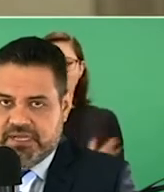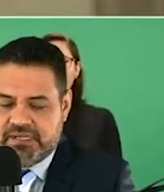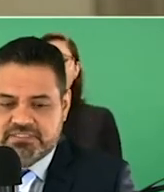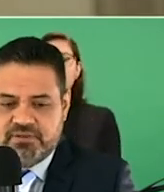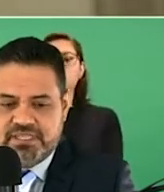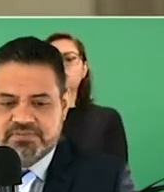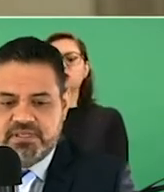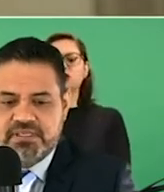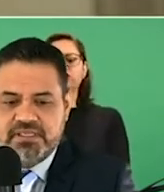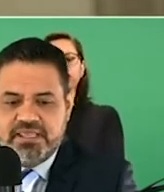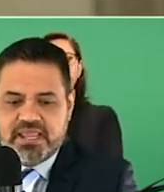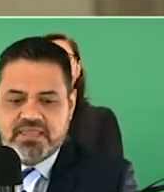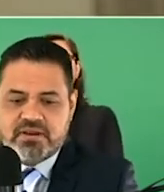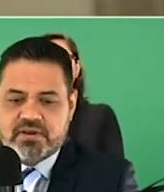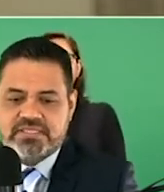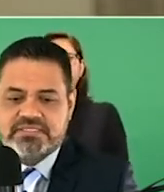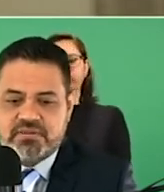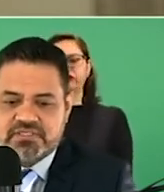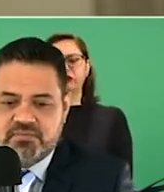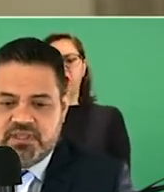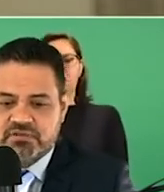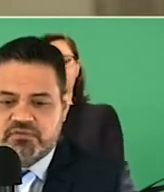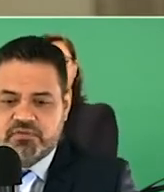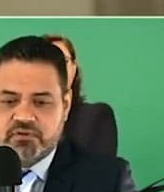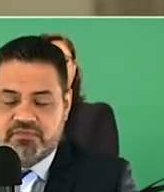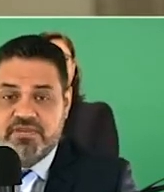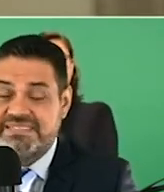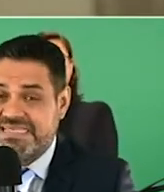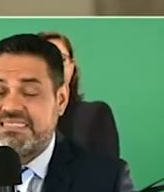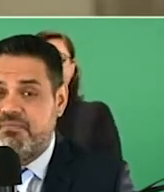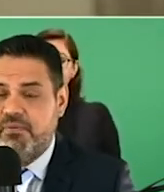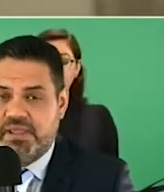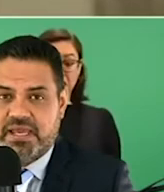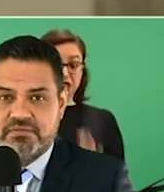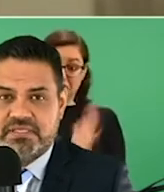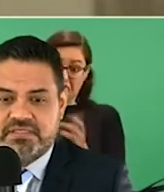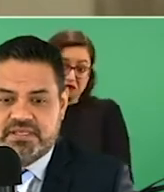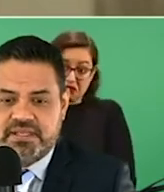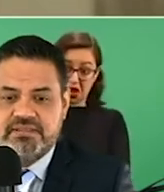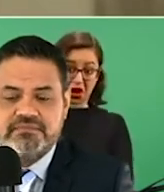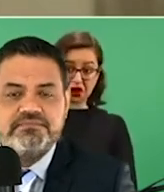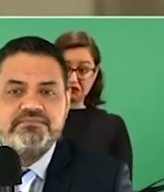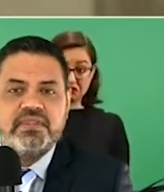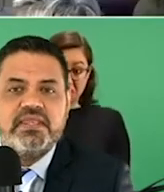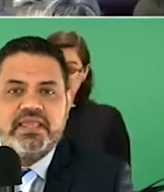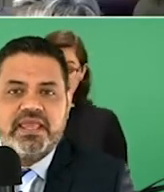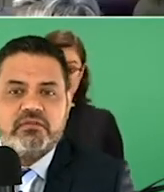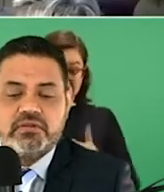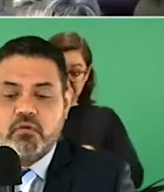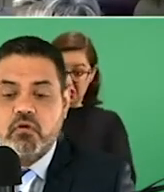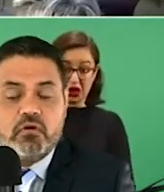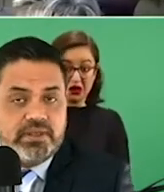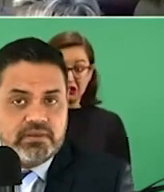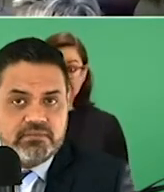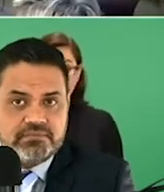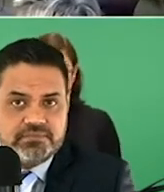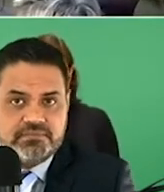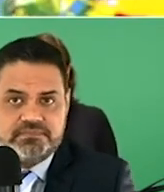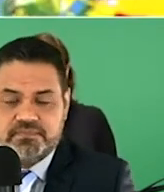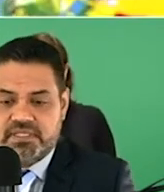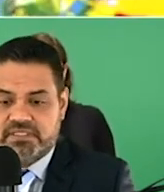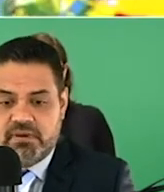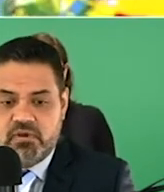Ernesto Ledesma, quedaron registrados en videos y fotografías que están publicados en internet, en donde un joven